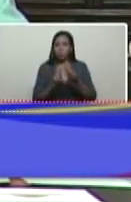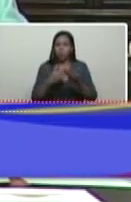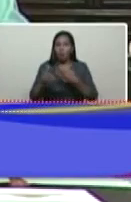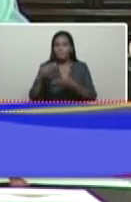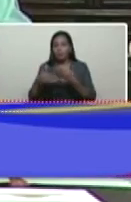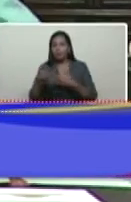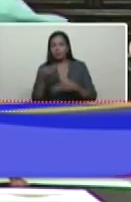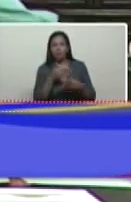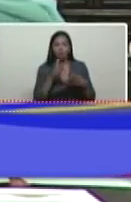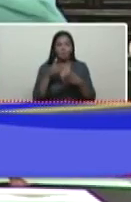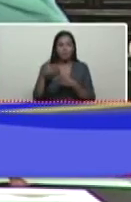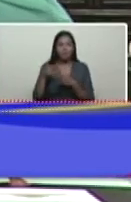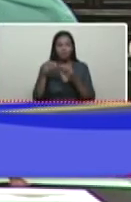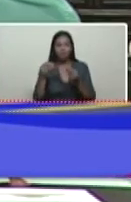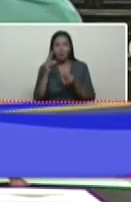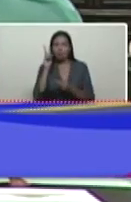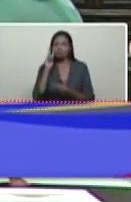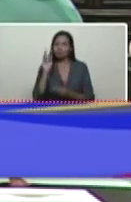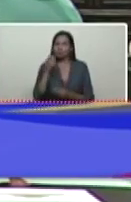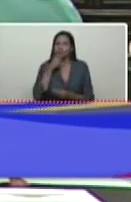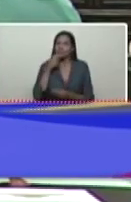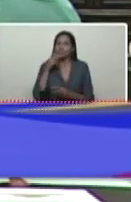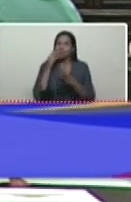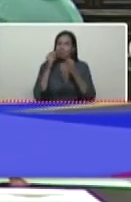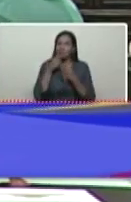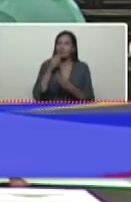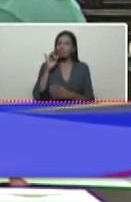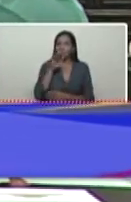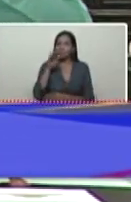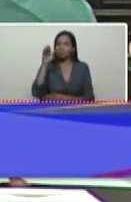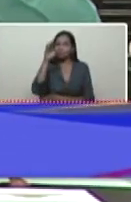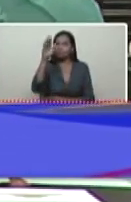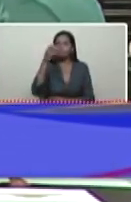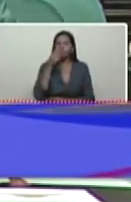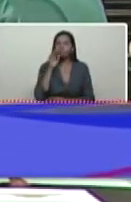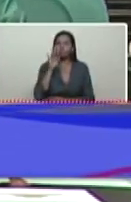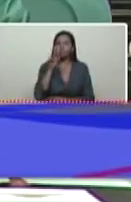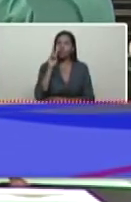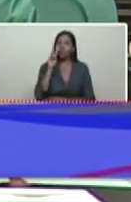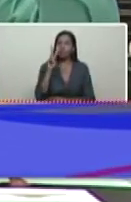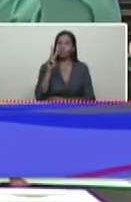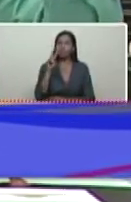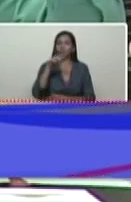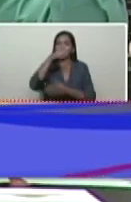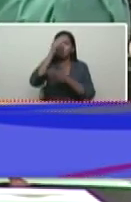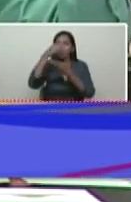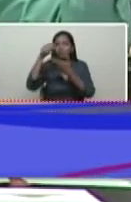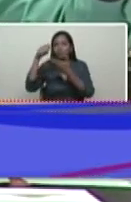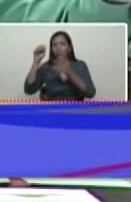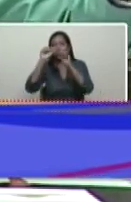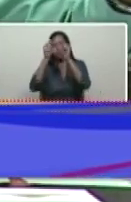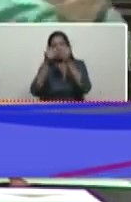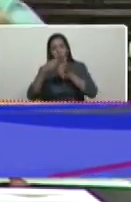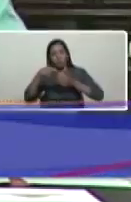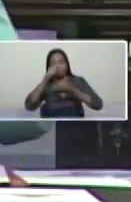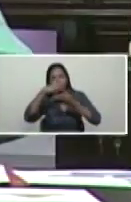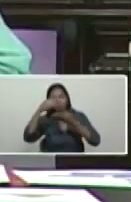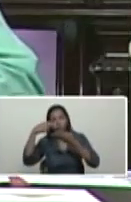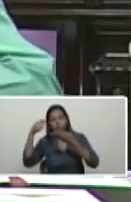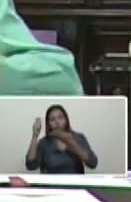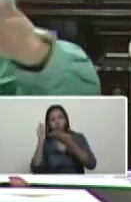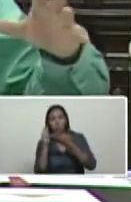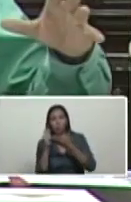esta belleza. Una belleza, mira, el Guarayra Repano parece una pintura, una obra de arte, en un